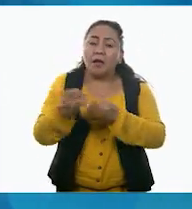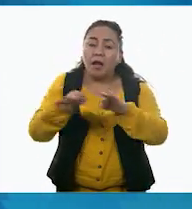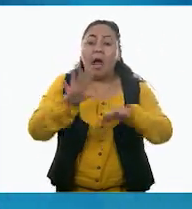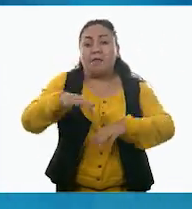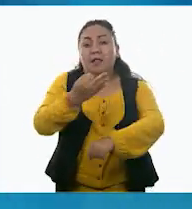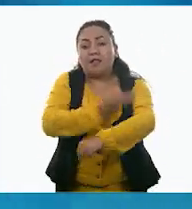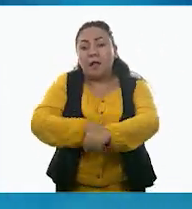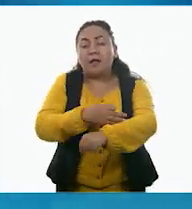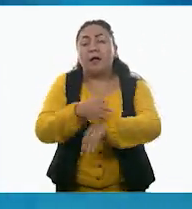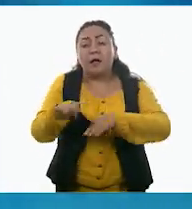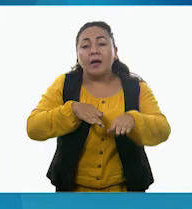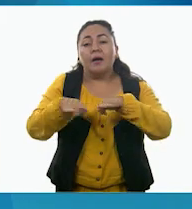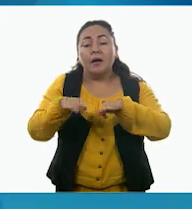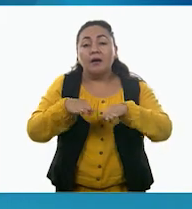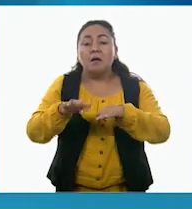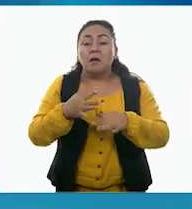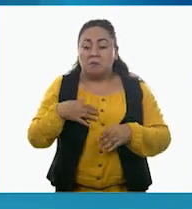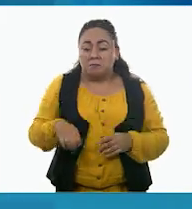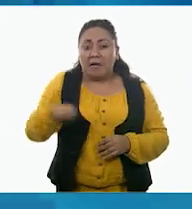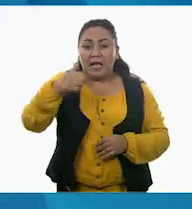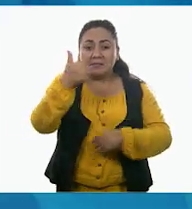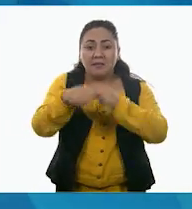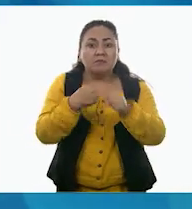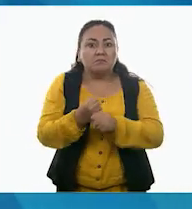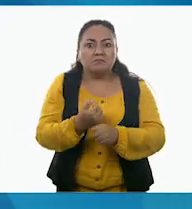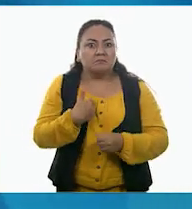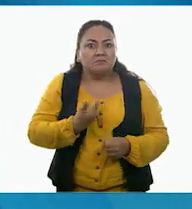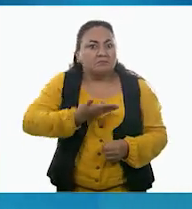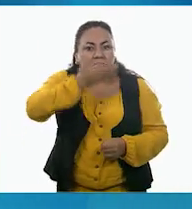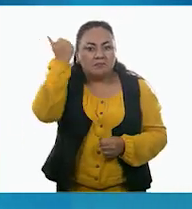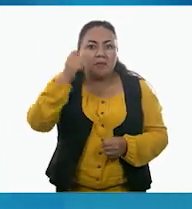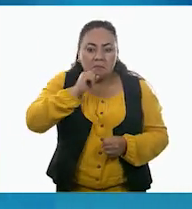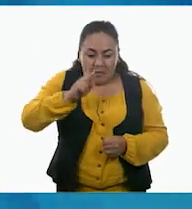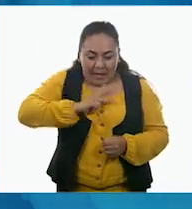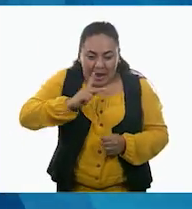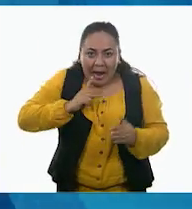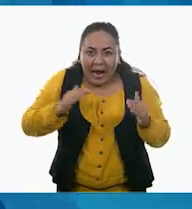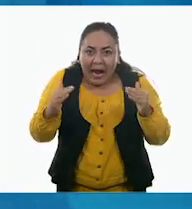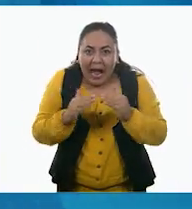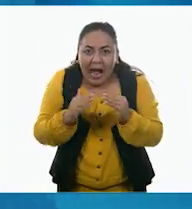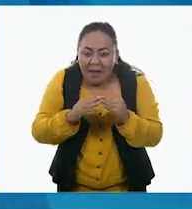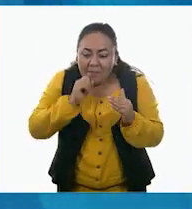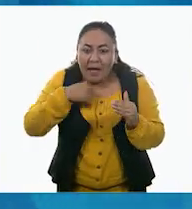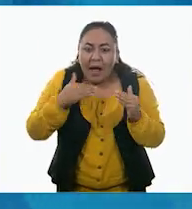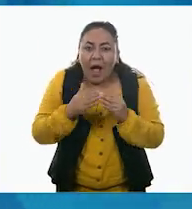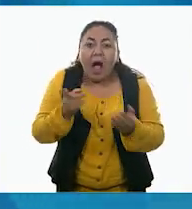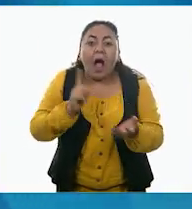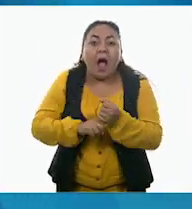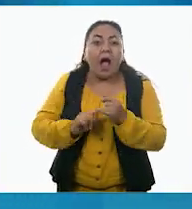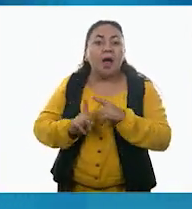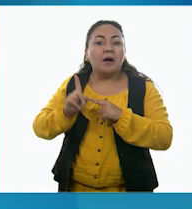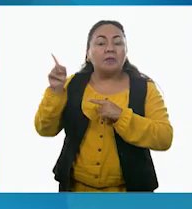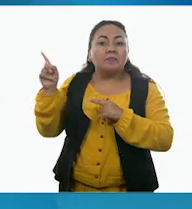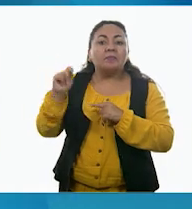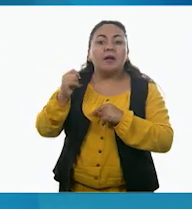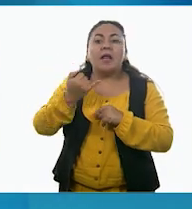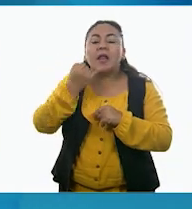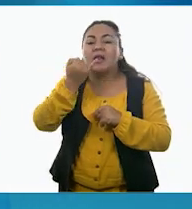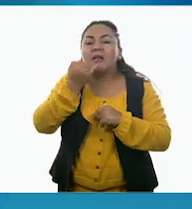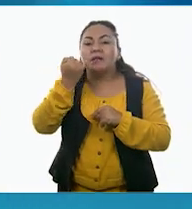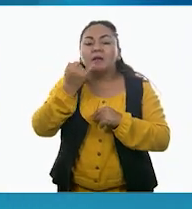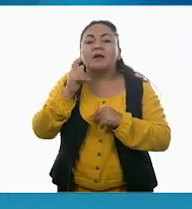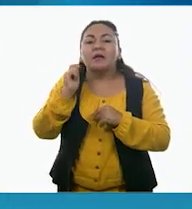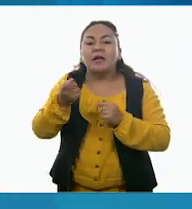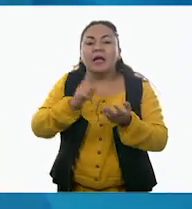hermanos. Y hasta como los 6 años yo ignoraba que en mi propia casa crecía otra lengua, que es la lengua